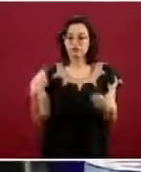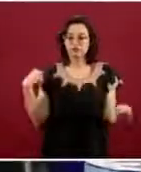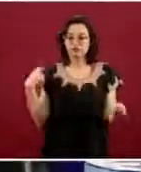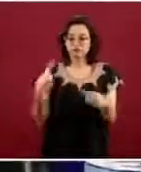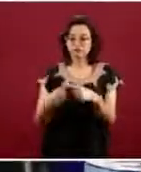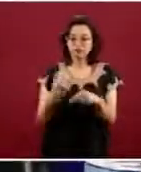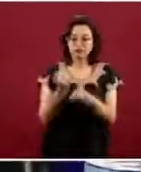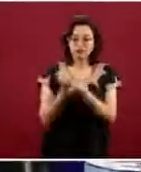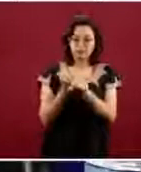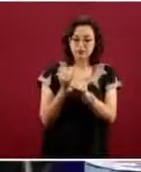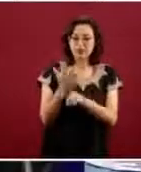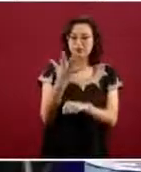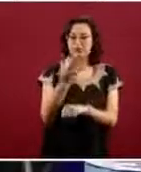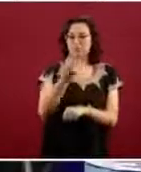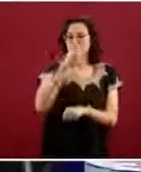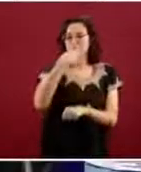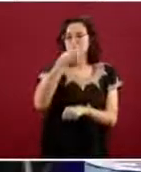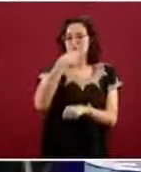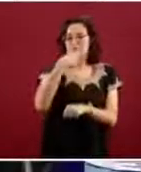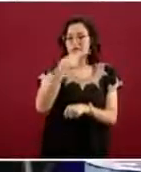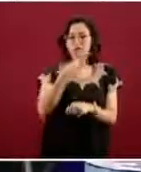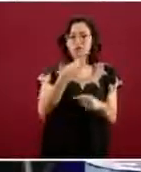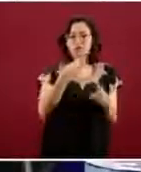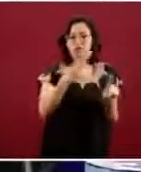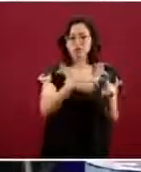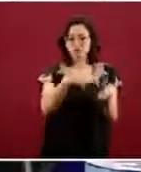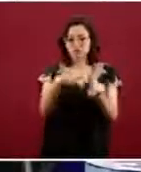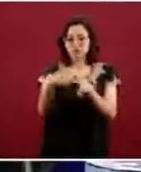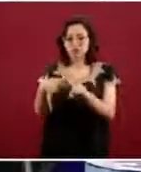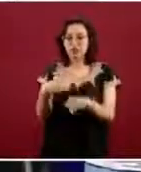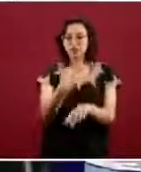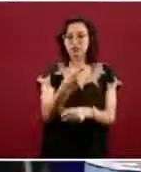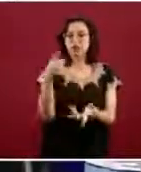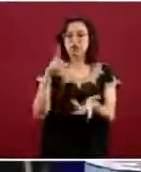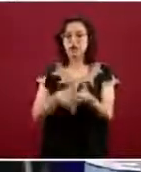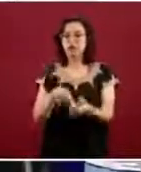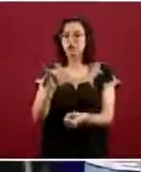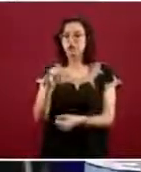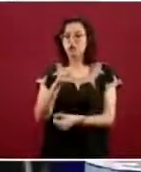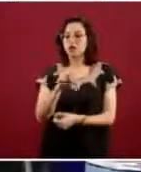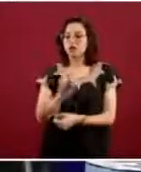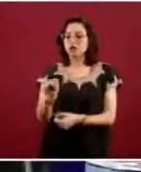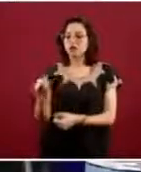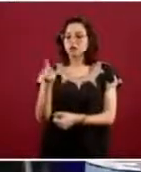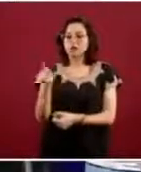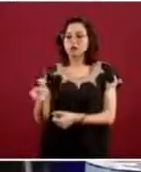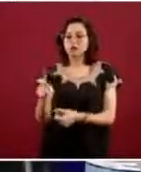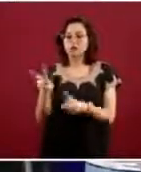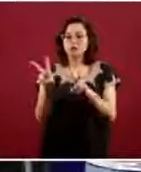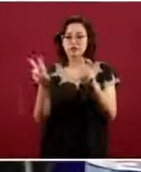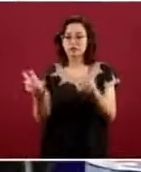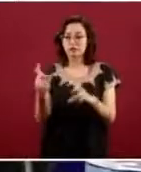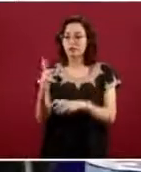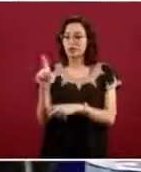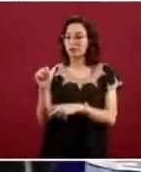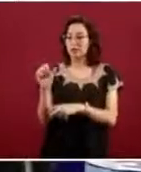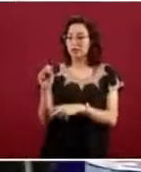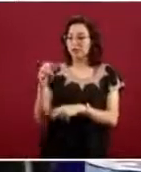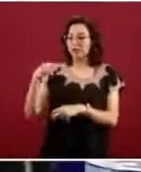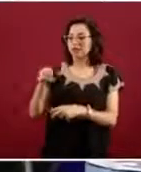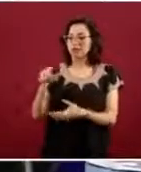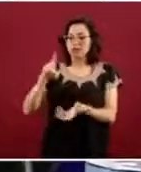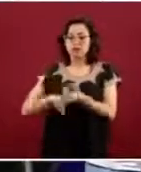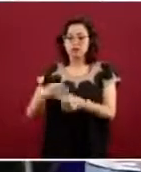de medicamentos, 5 medicamentos y específicamente un método que tiene el Seguro Social por la cuestión como tipo plasma para trabajar esta